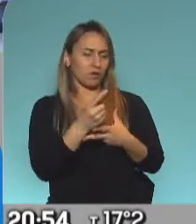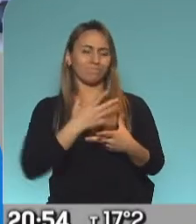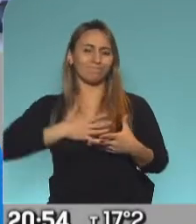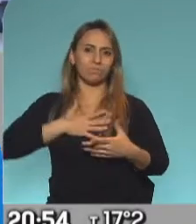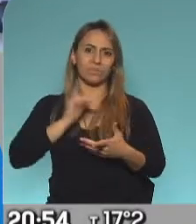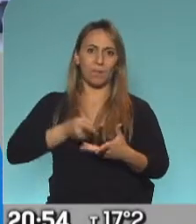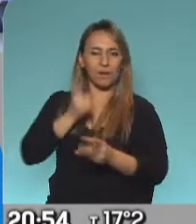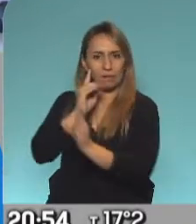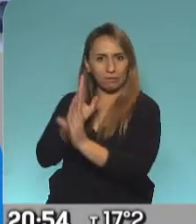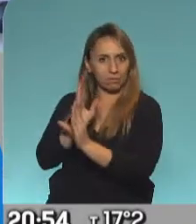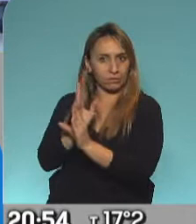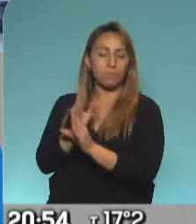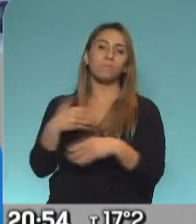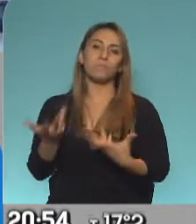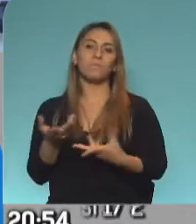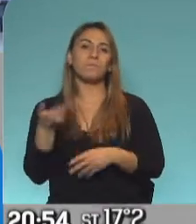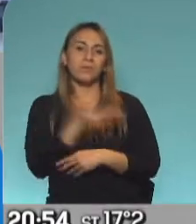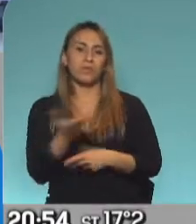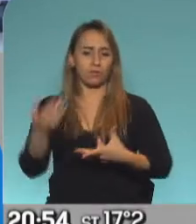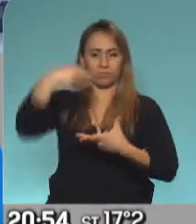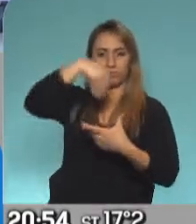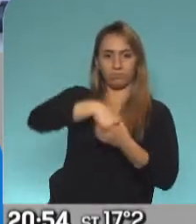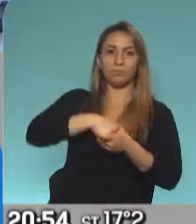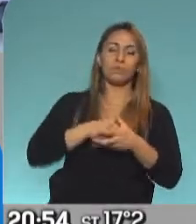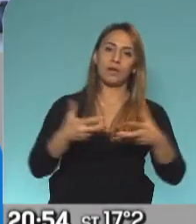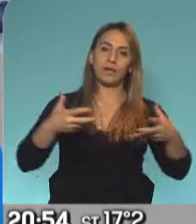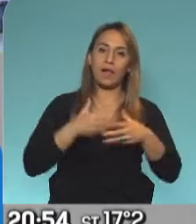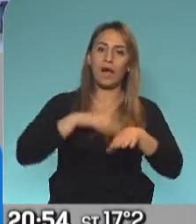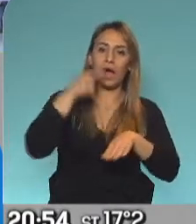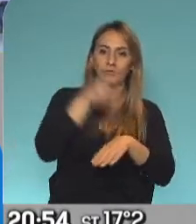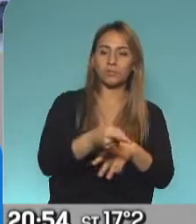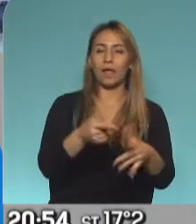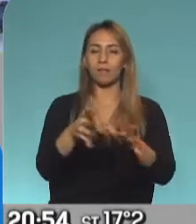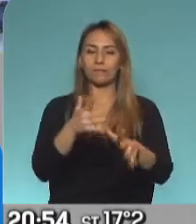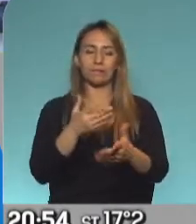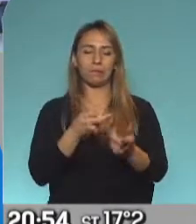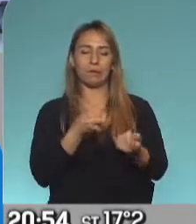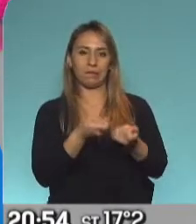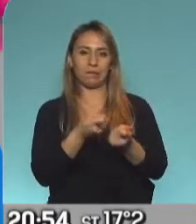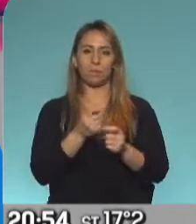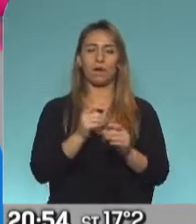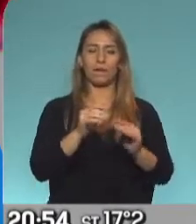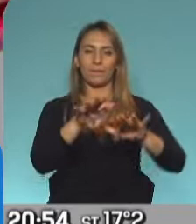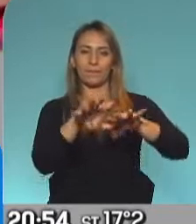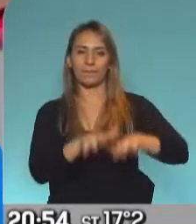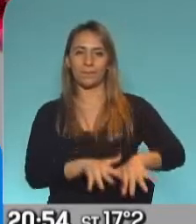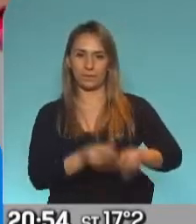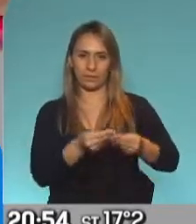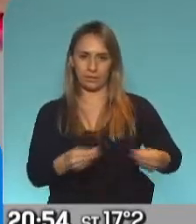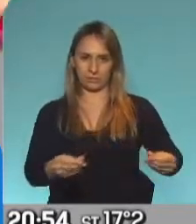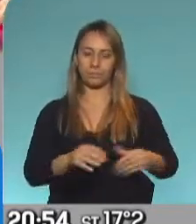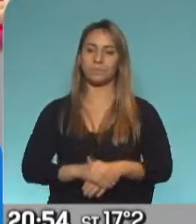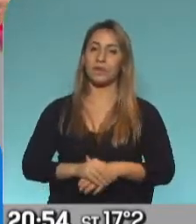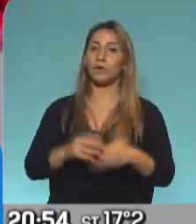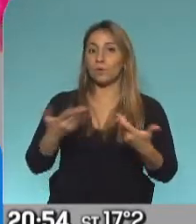querellantes en esa causa a la que de tanto en tanto intentan bajarle el precio por supuesto que seguiremos de cerca lo que se decía en